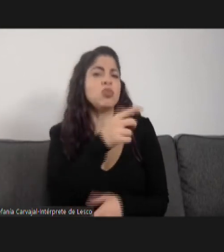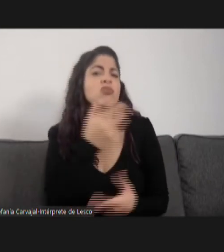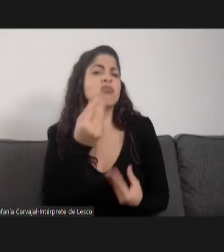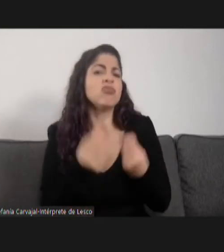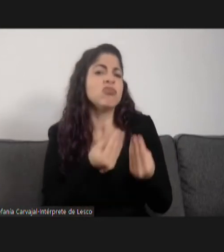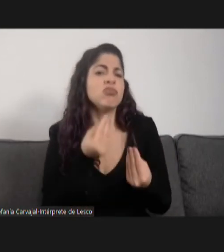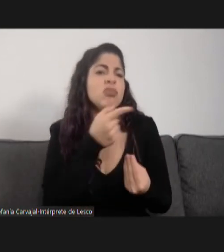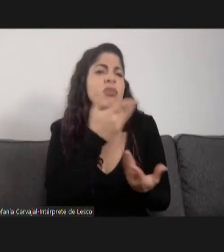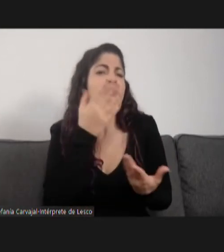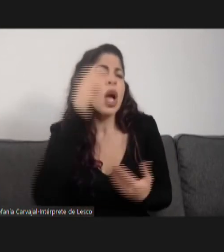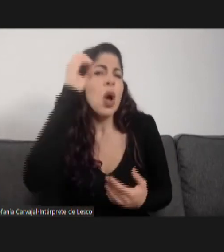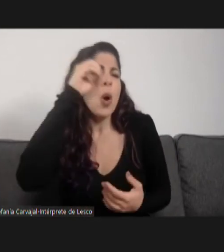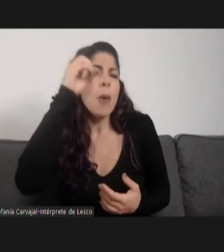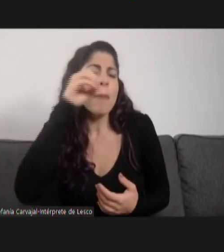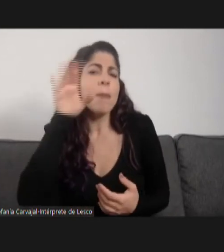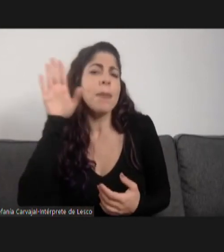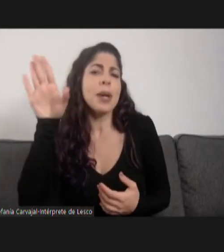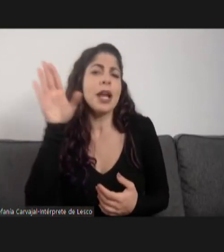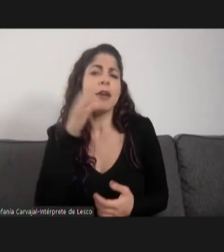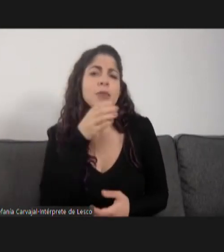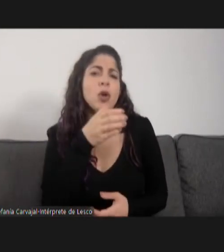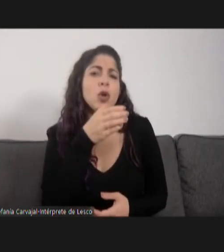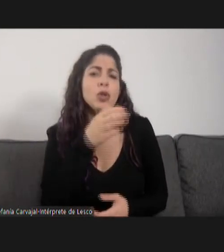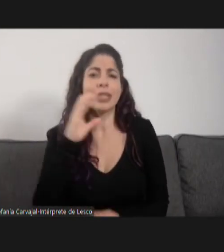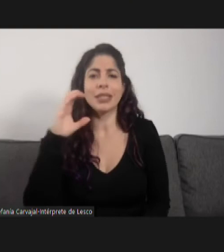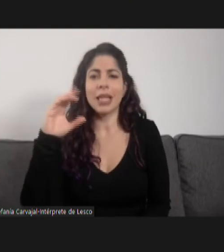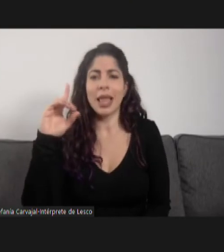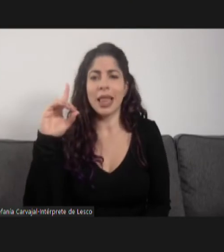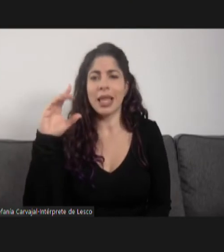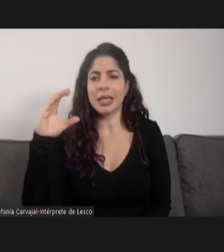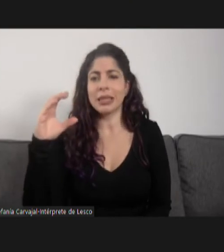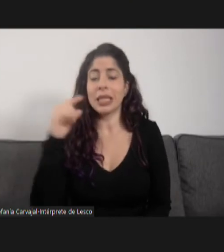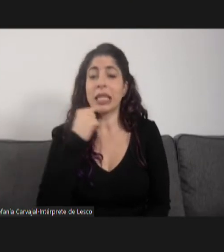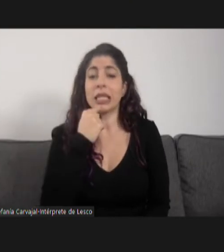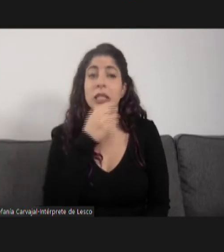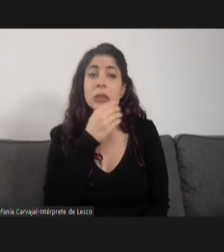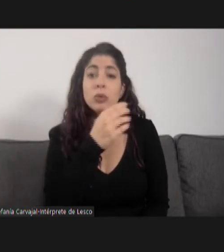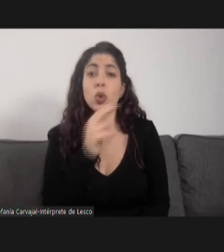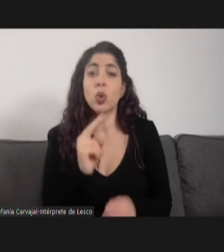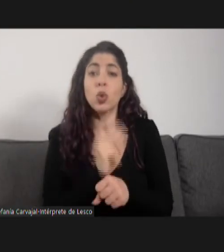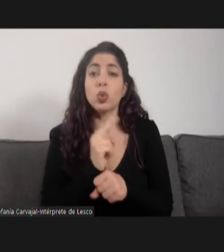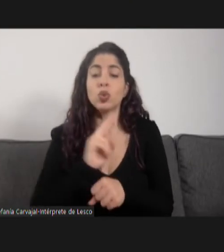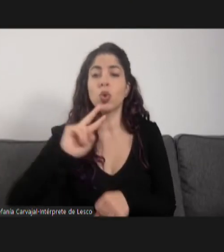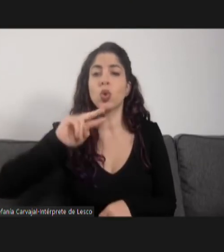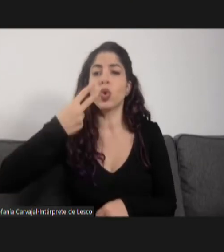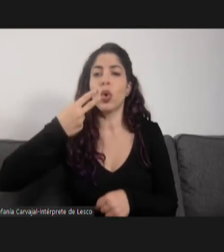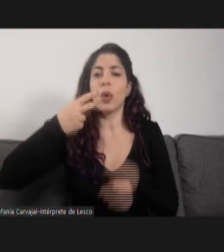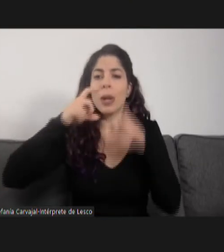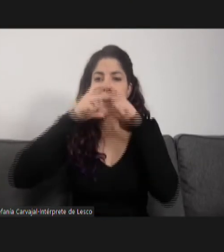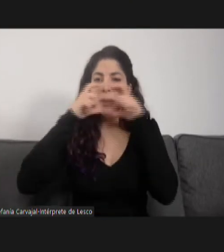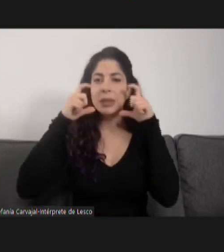opinan del consejo de los CDC sobre el uso de doble mascarilla?